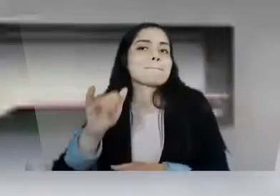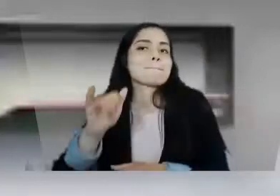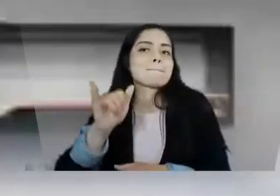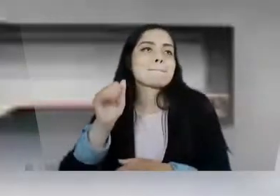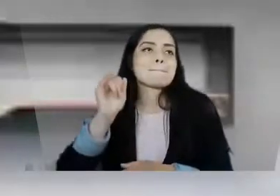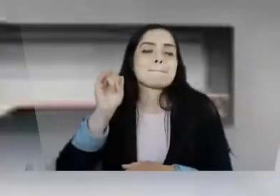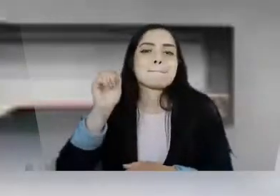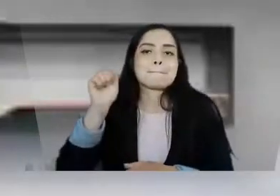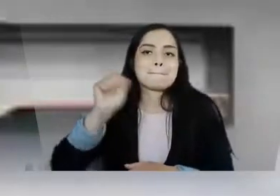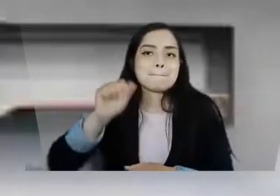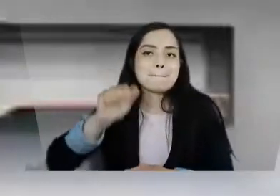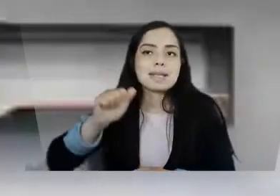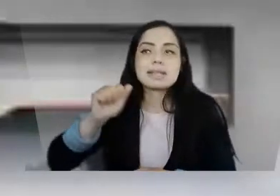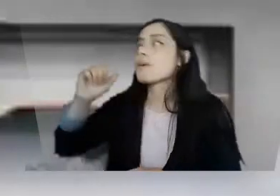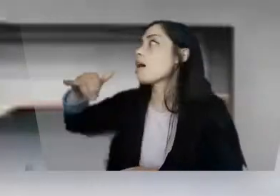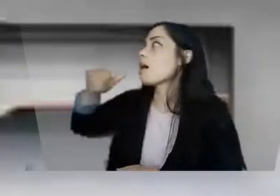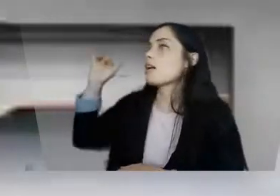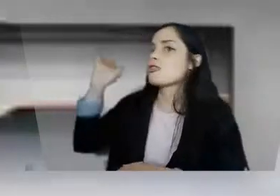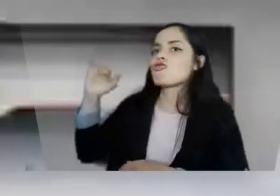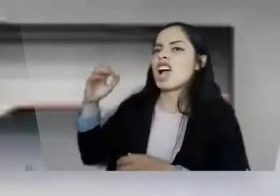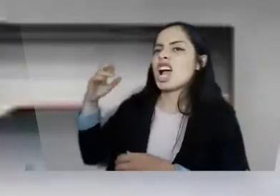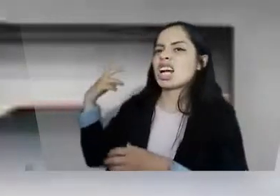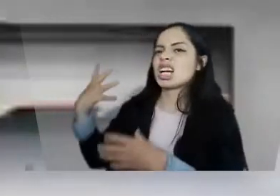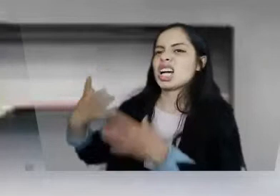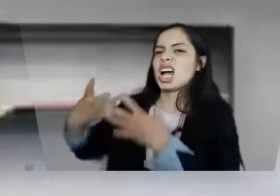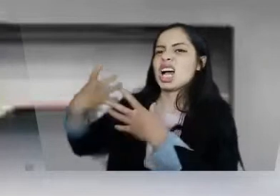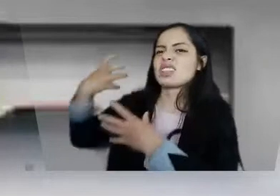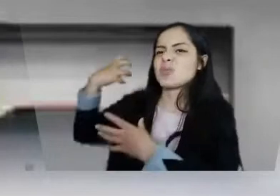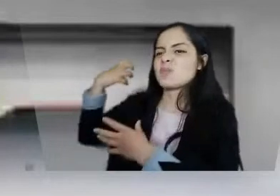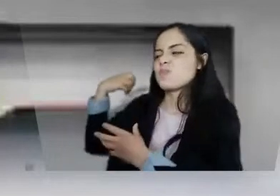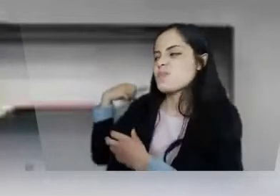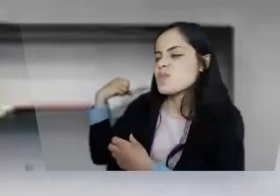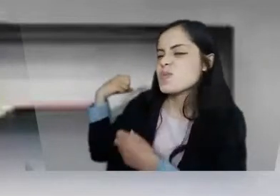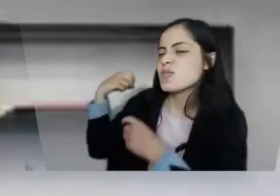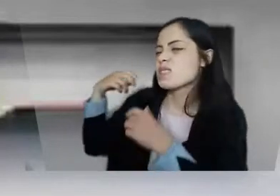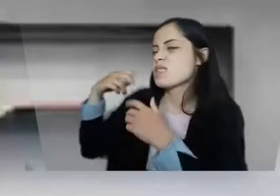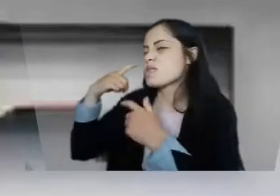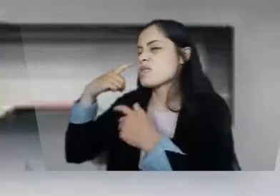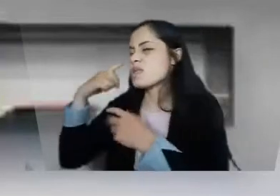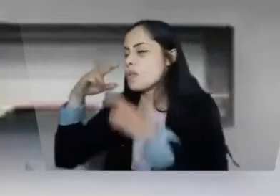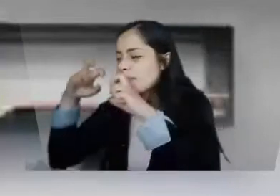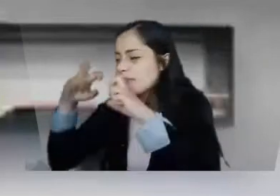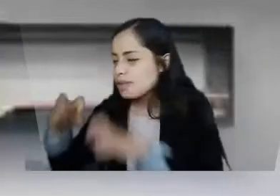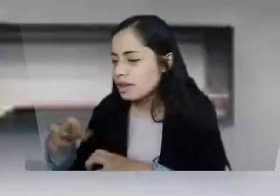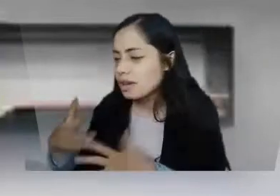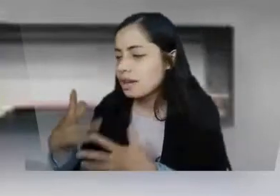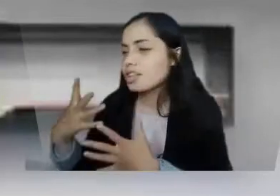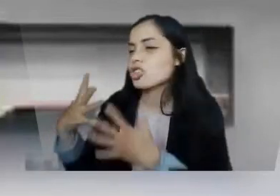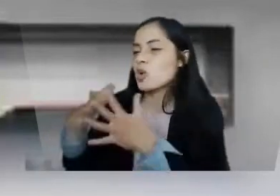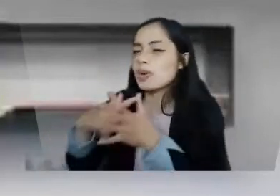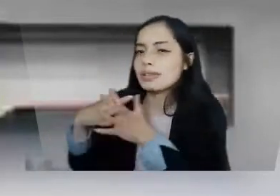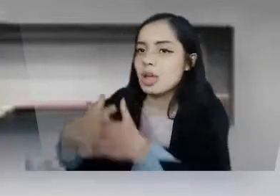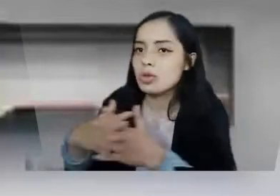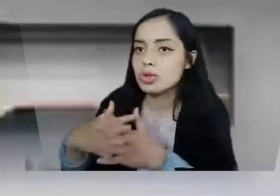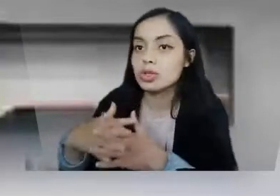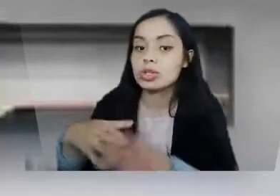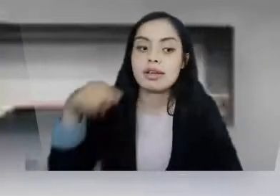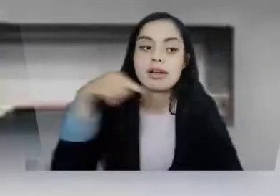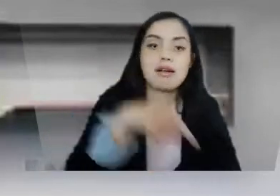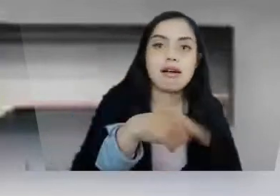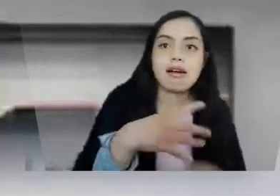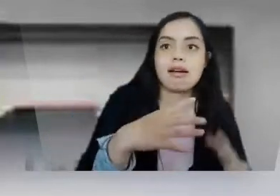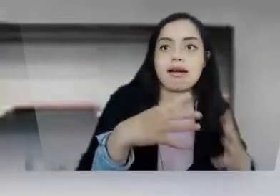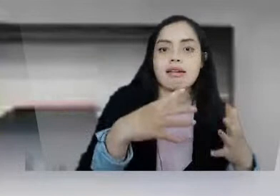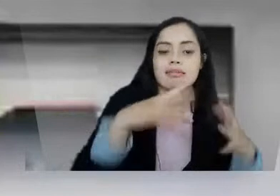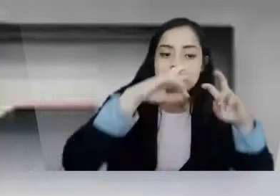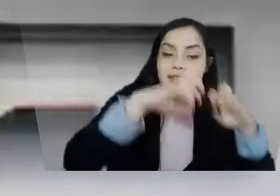acceso el día de hoy. Obviamente también con herramientas tecnológicas diferentes pero hacer un comparativo es algo que realmente es muy